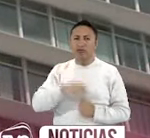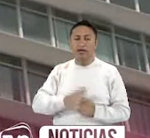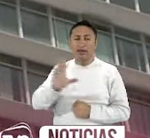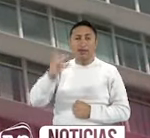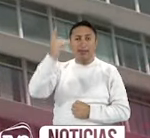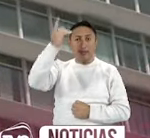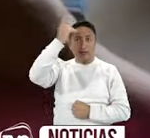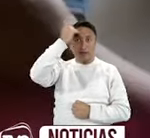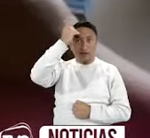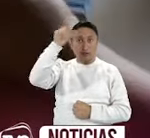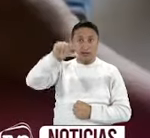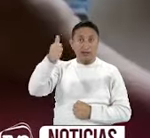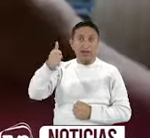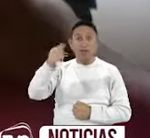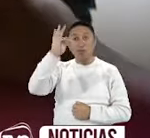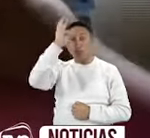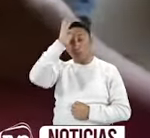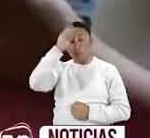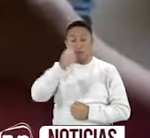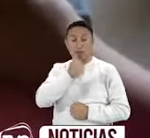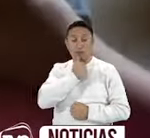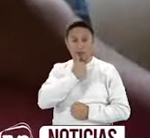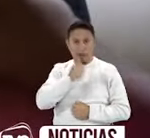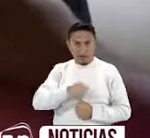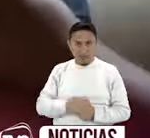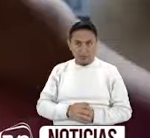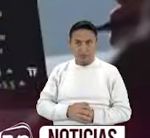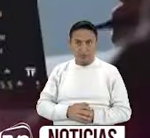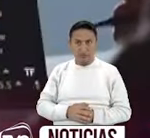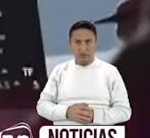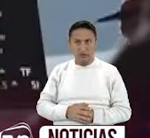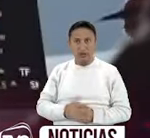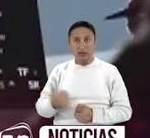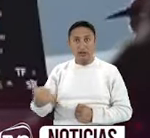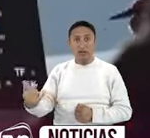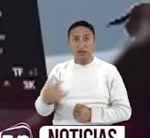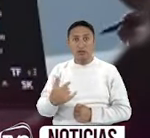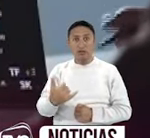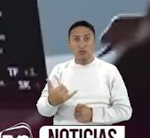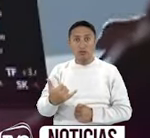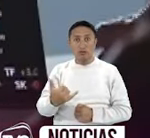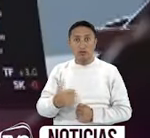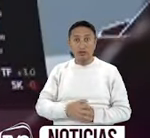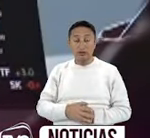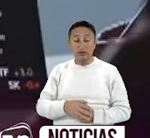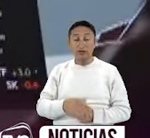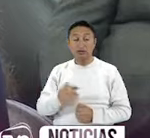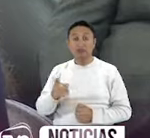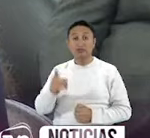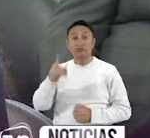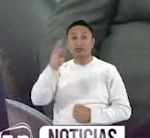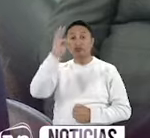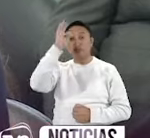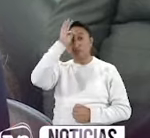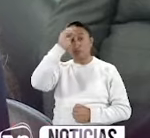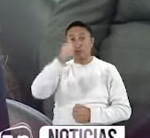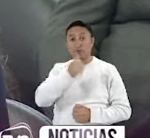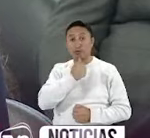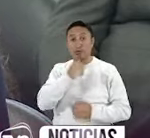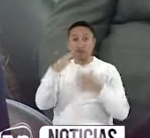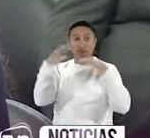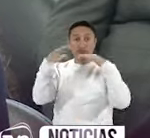los prestadores de salud externos podría llevar a estos últimos a la quiebra. Ya los prestadores externos